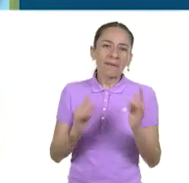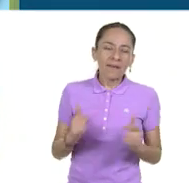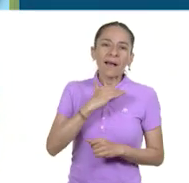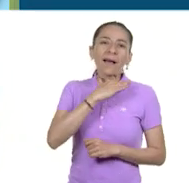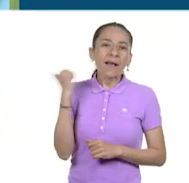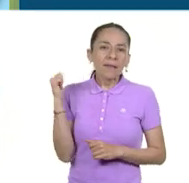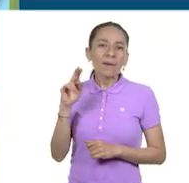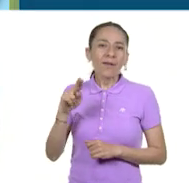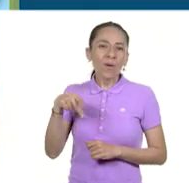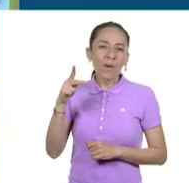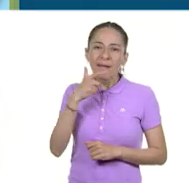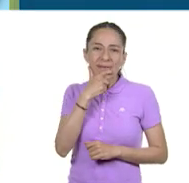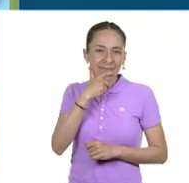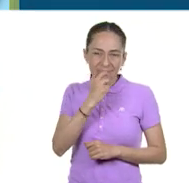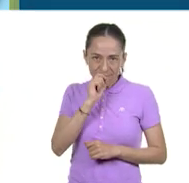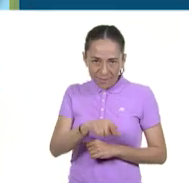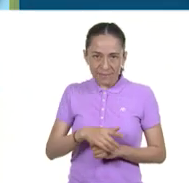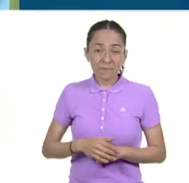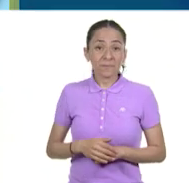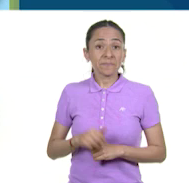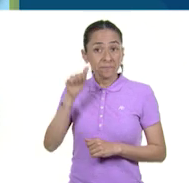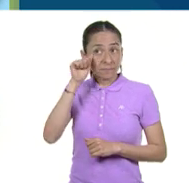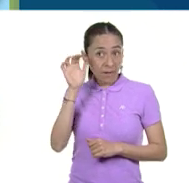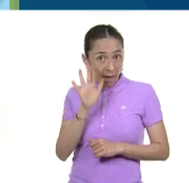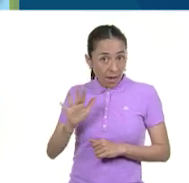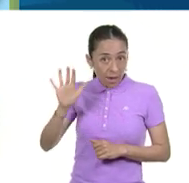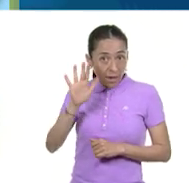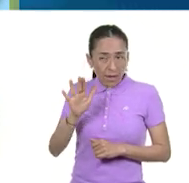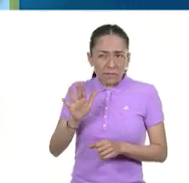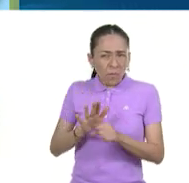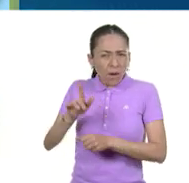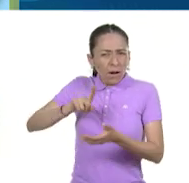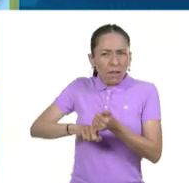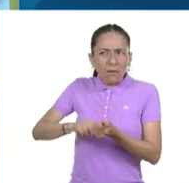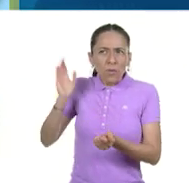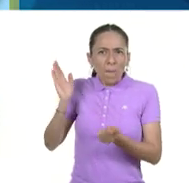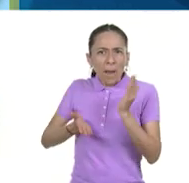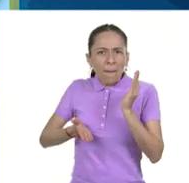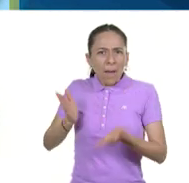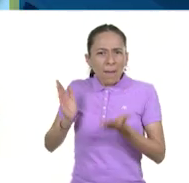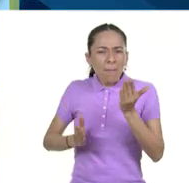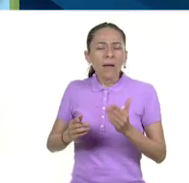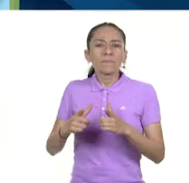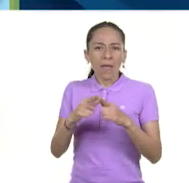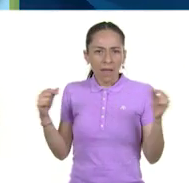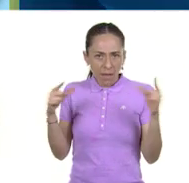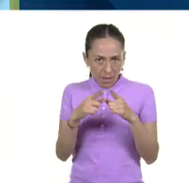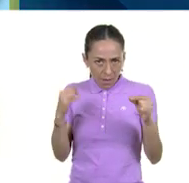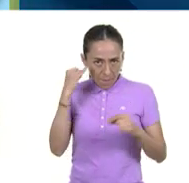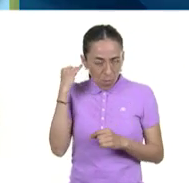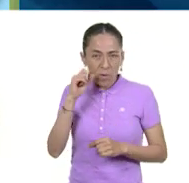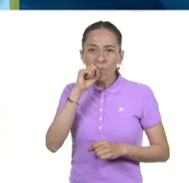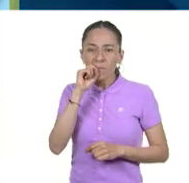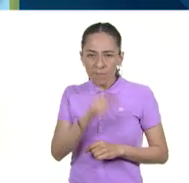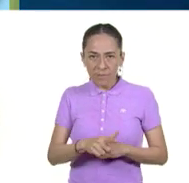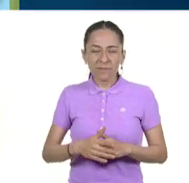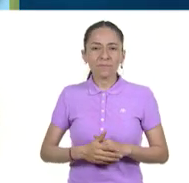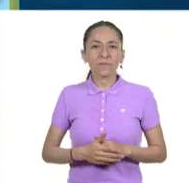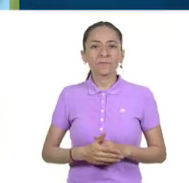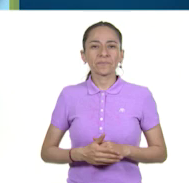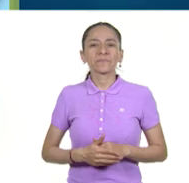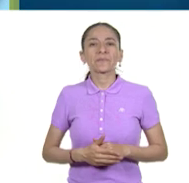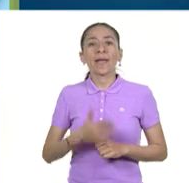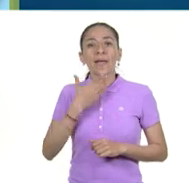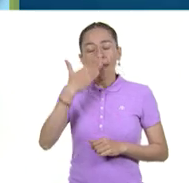Unido. En Asia destacan como receptores de migrantes Japón y Arabia Saudita y, como